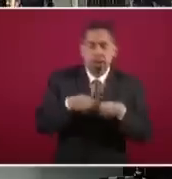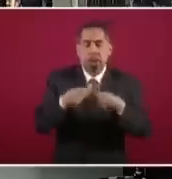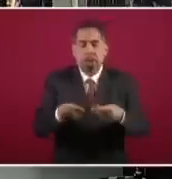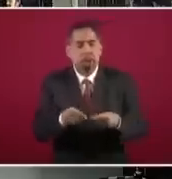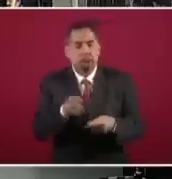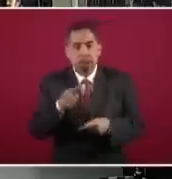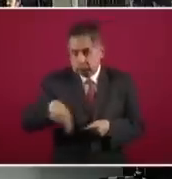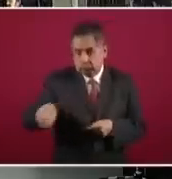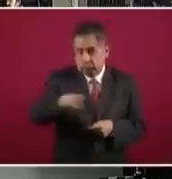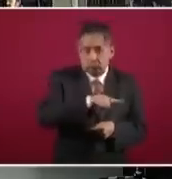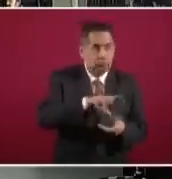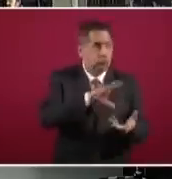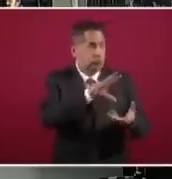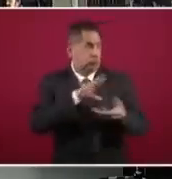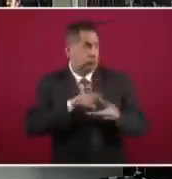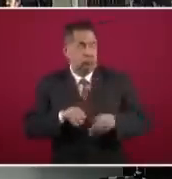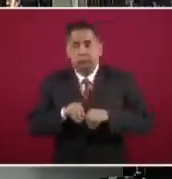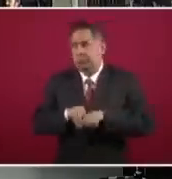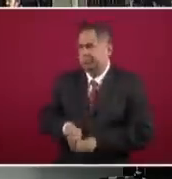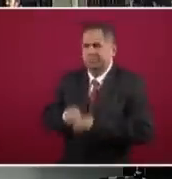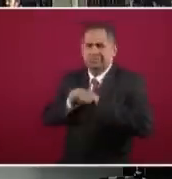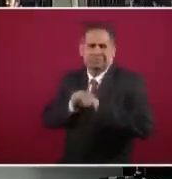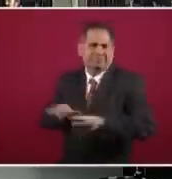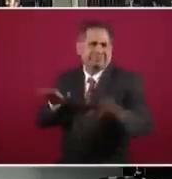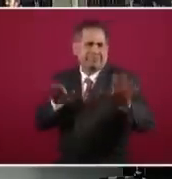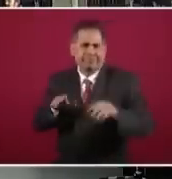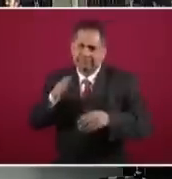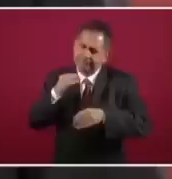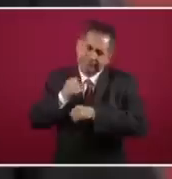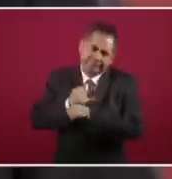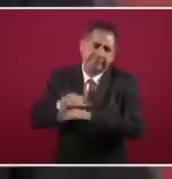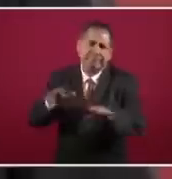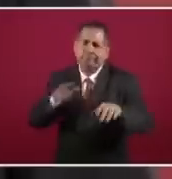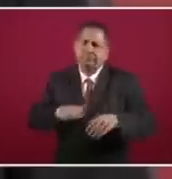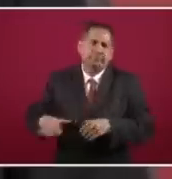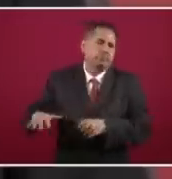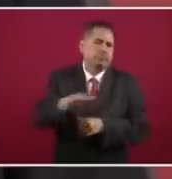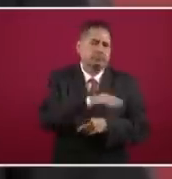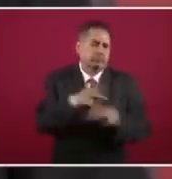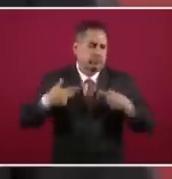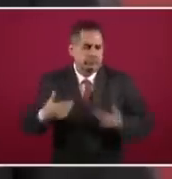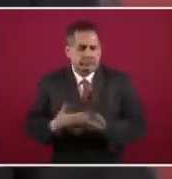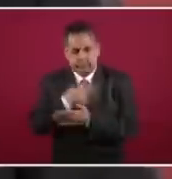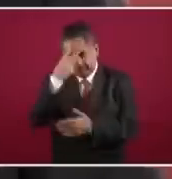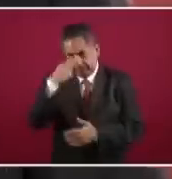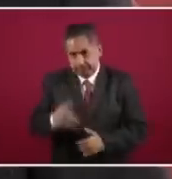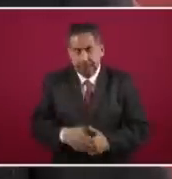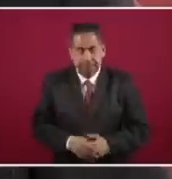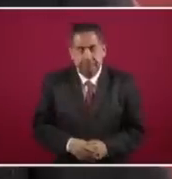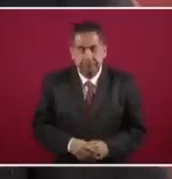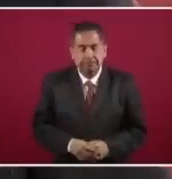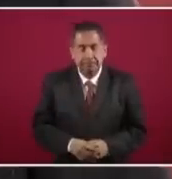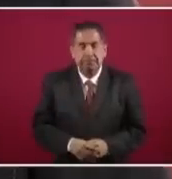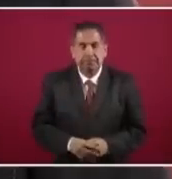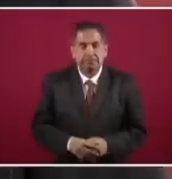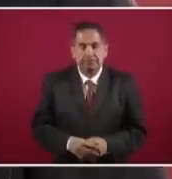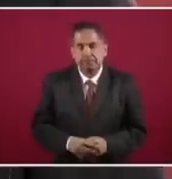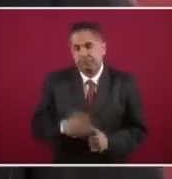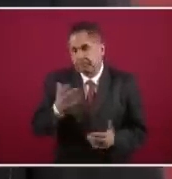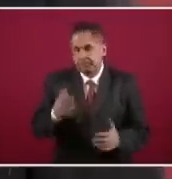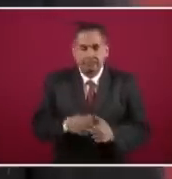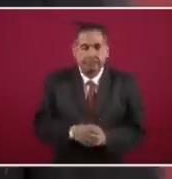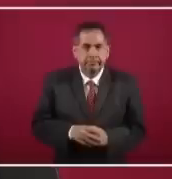pues los medios para informar a todos los ciudadanos. Desde luego, no